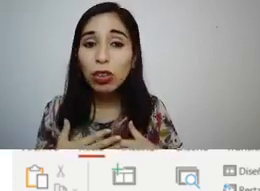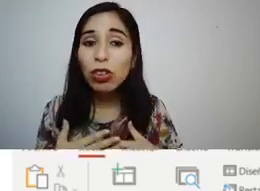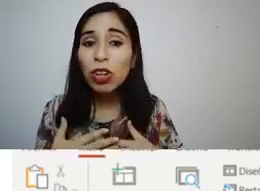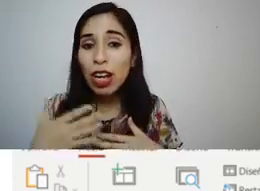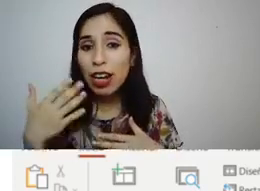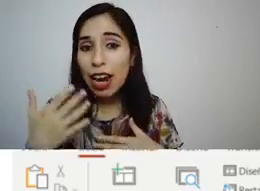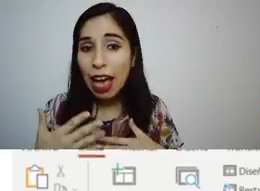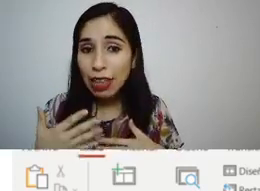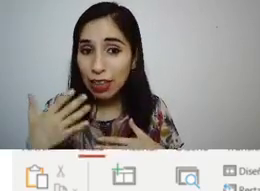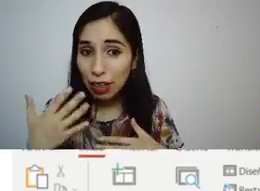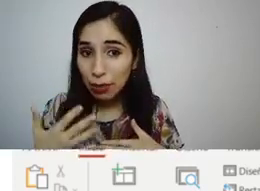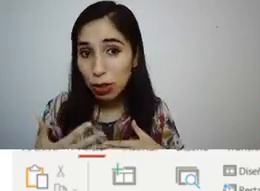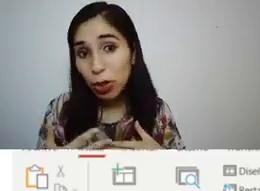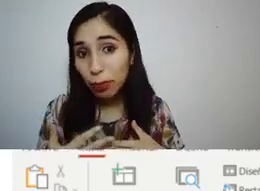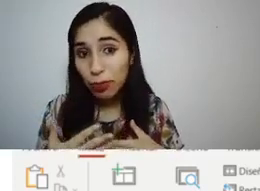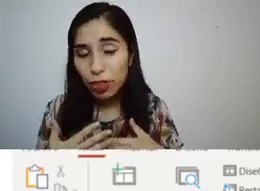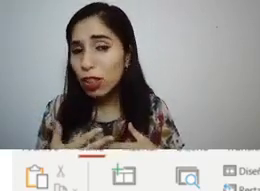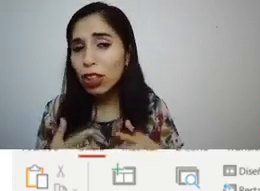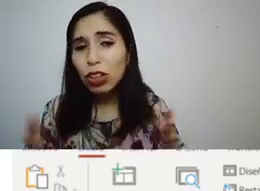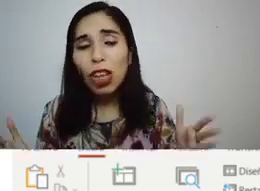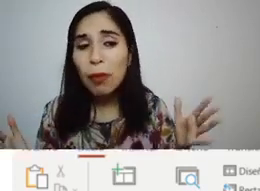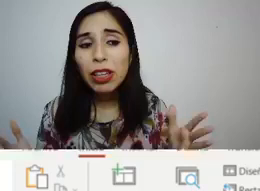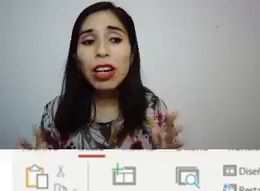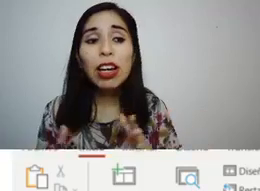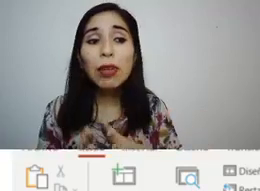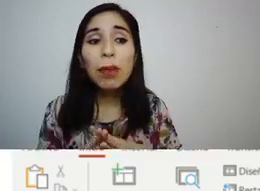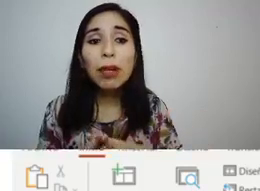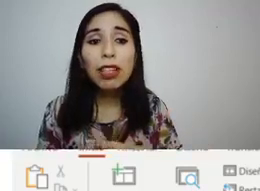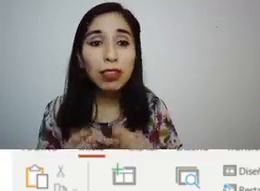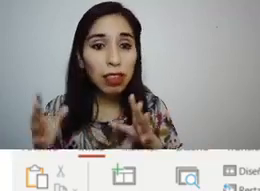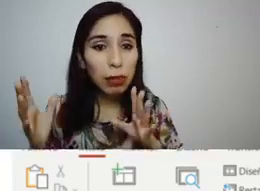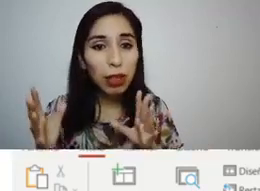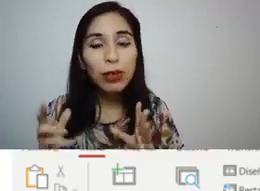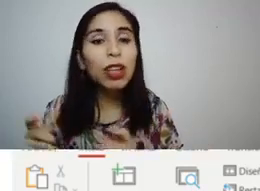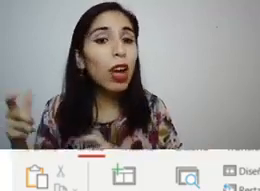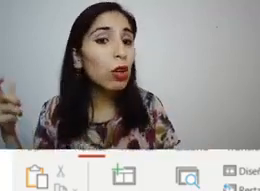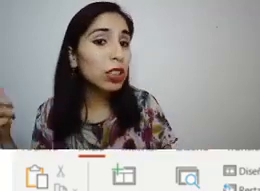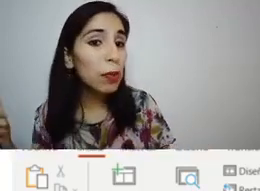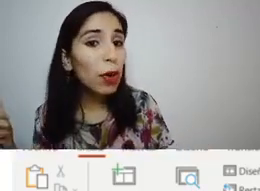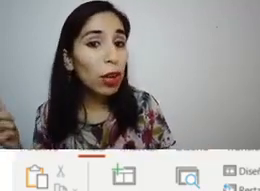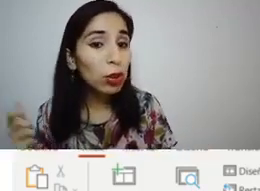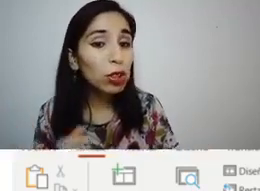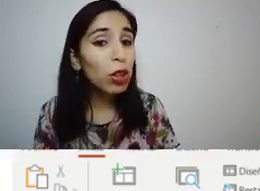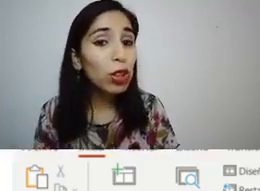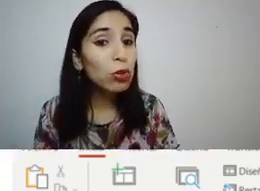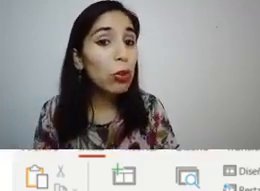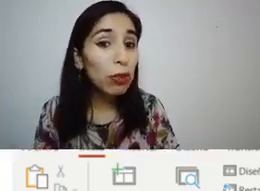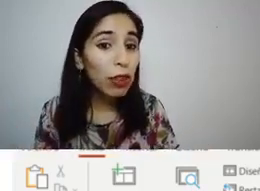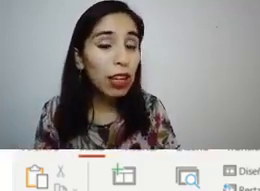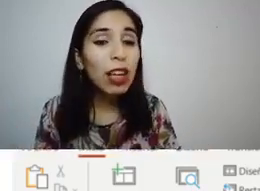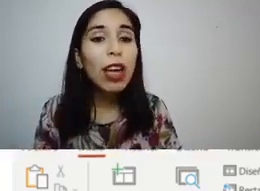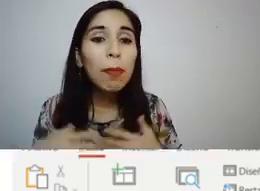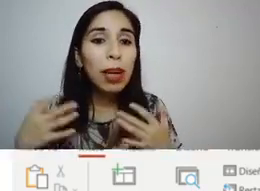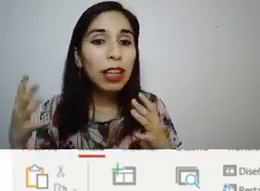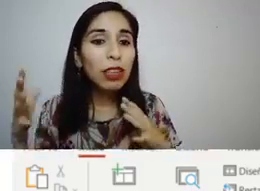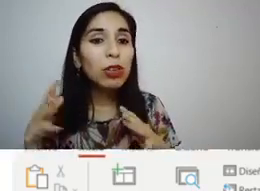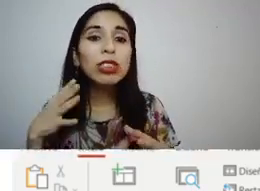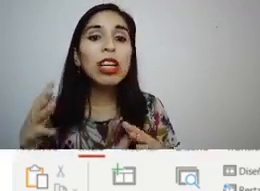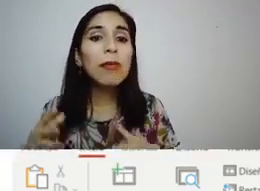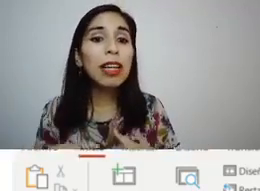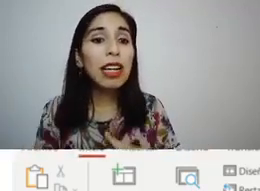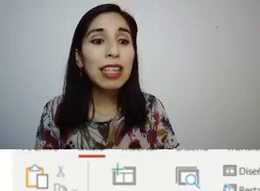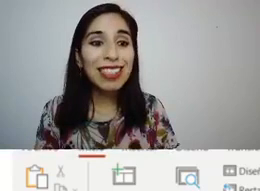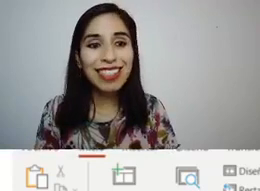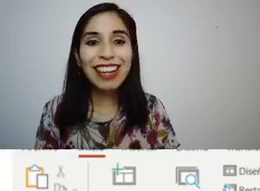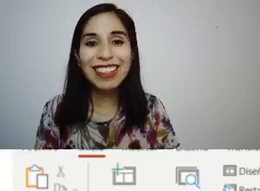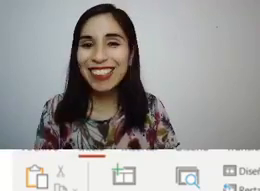parando la transmisión sí de todas maneras le voy a pedir que verifique o que se ponga al costado de su wifi para que no